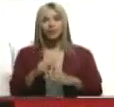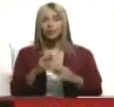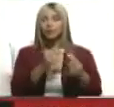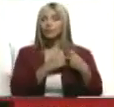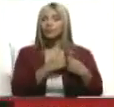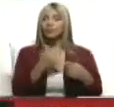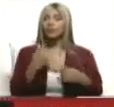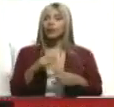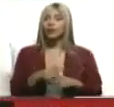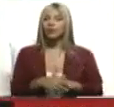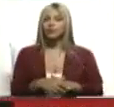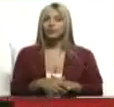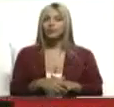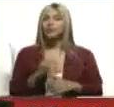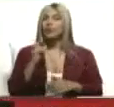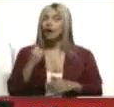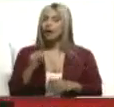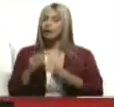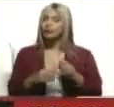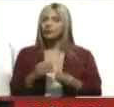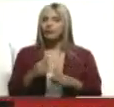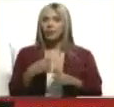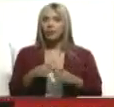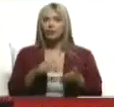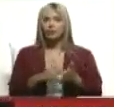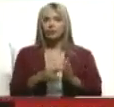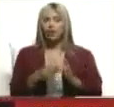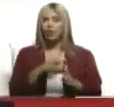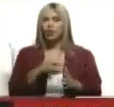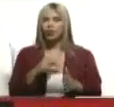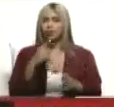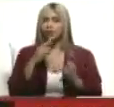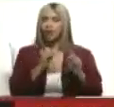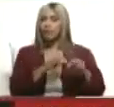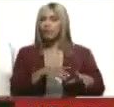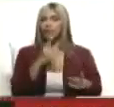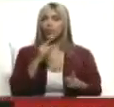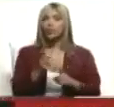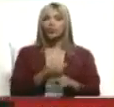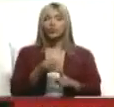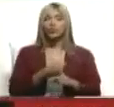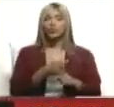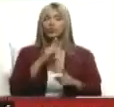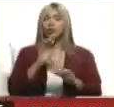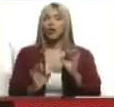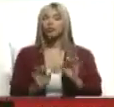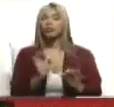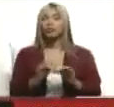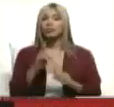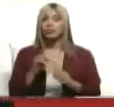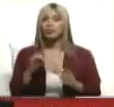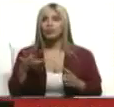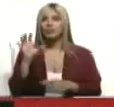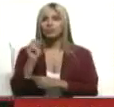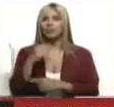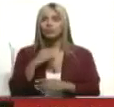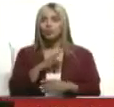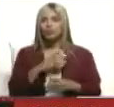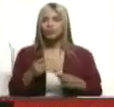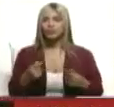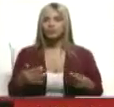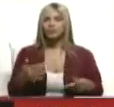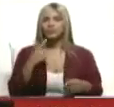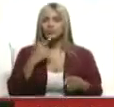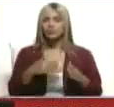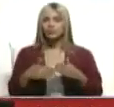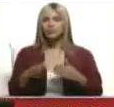responsabilidades que hemos tenido, hay que hacerlo. Pero esto no significa que nosotros vamos a abandonar la lucha por la justicia y por recuperar nuestros activos. Y yo voy más